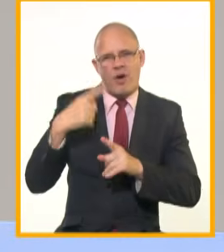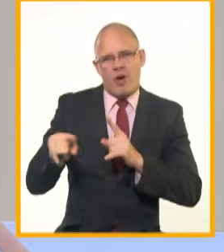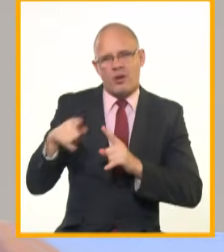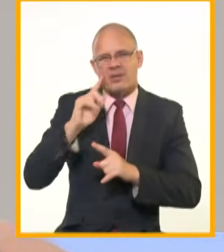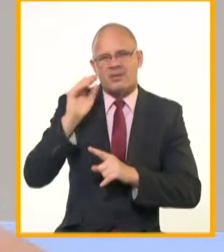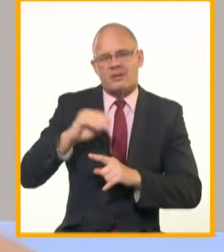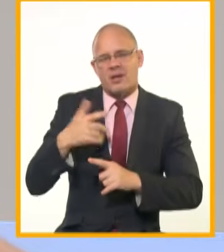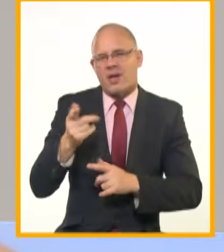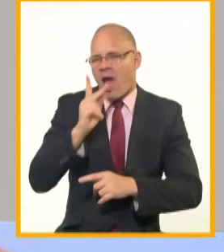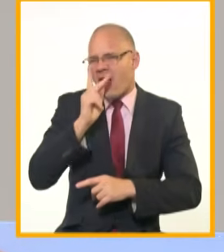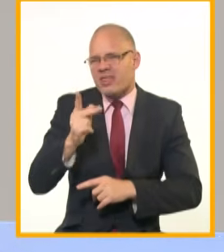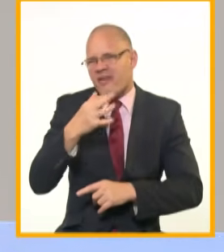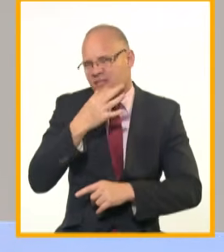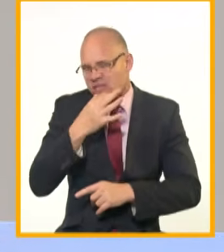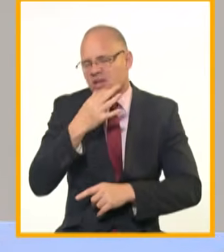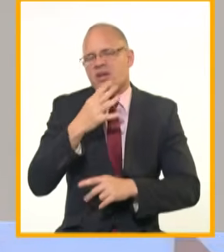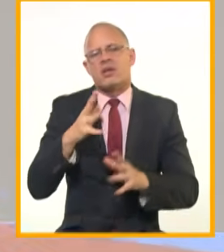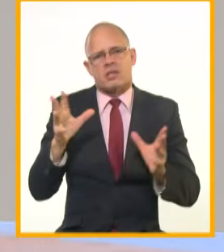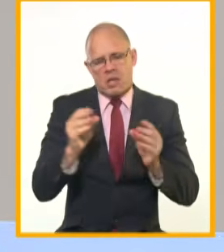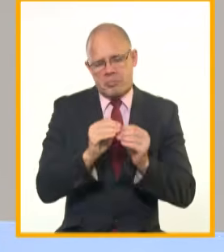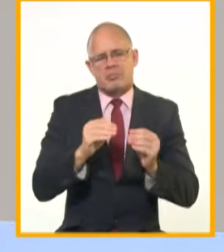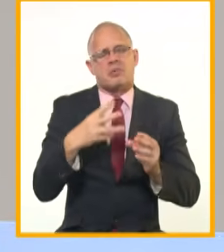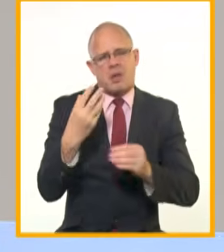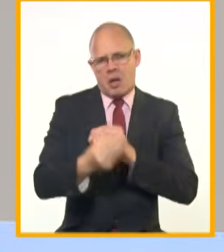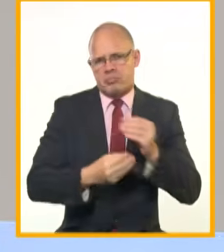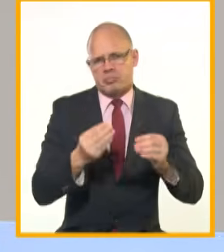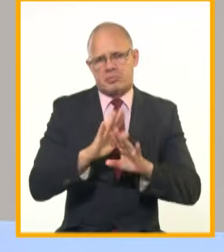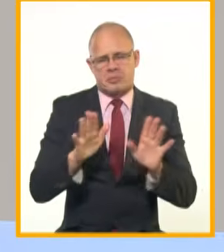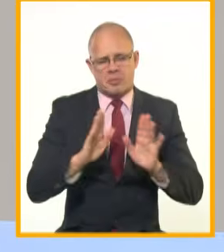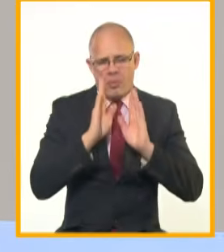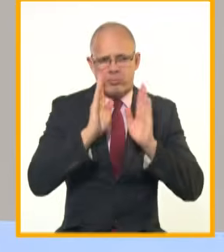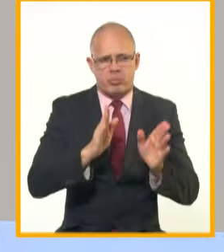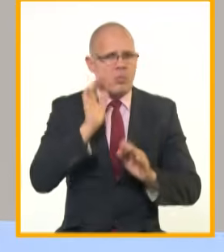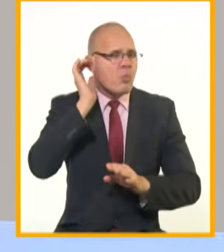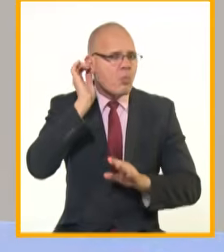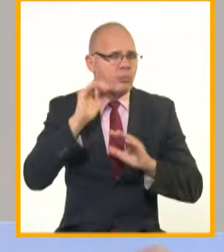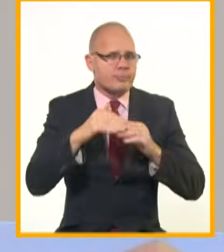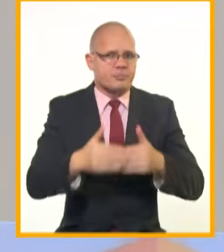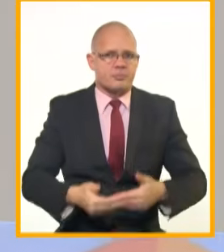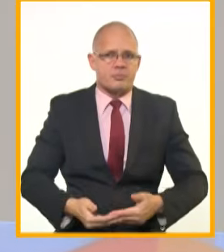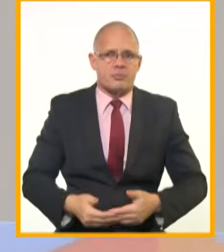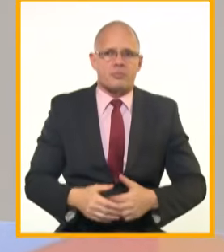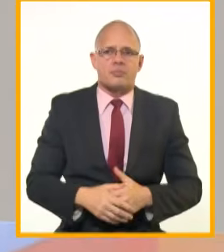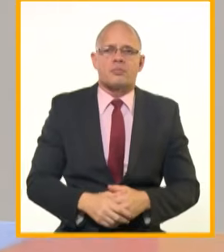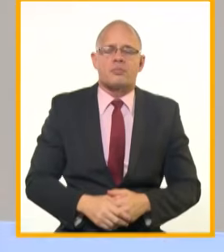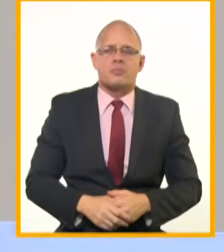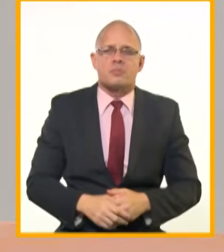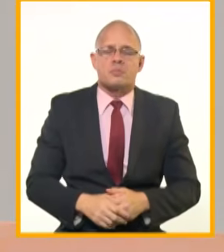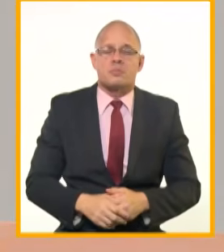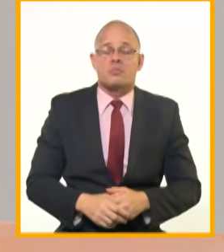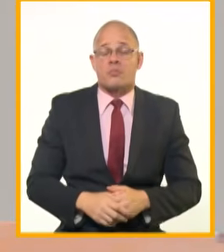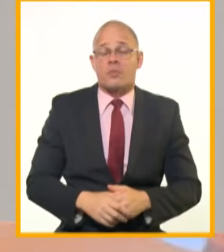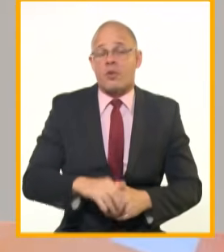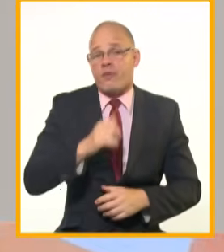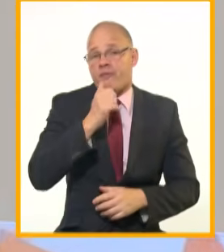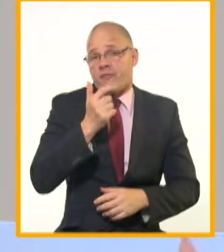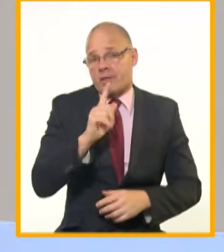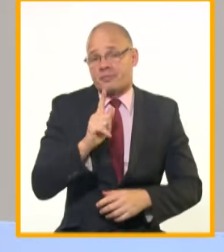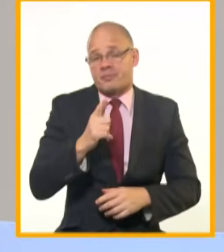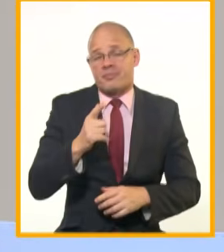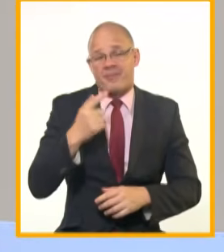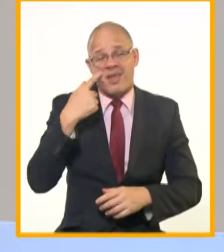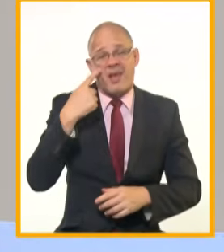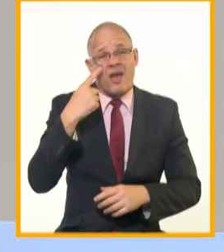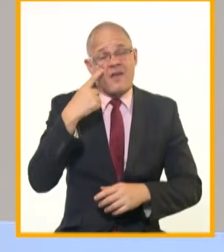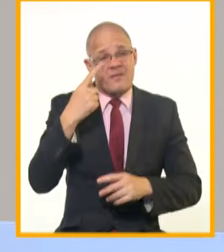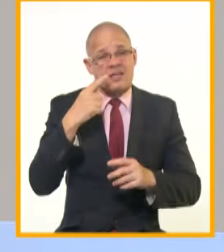y se han ido transformando. Esto indudablemente desde el punto de vista de la infraestructura es un gran reto, porque son instalaciones que no reúnen todos